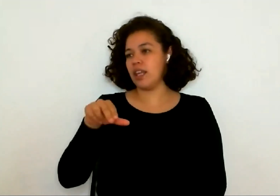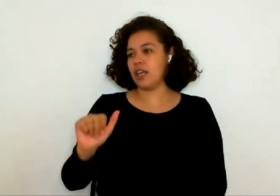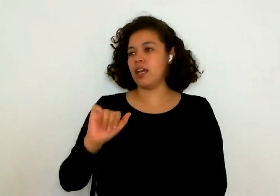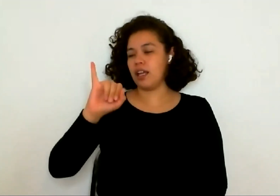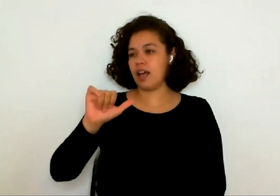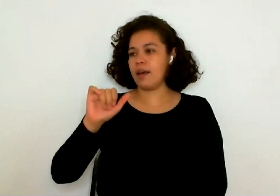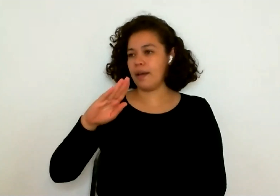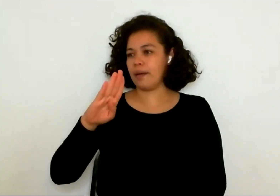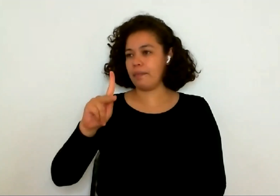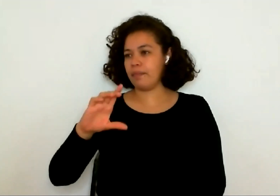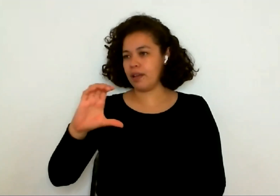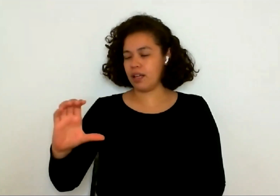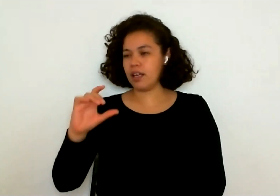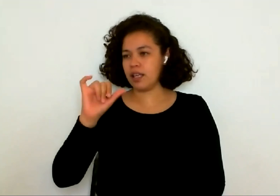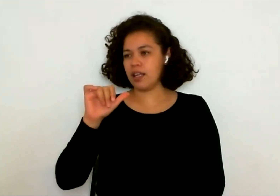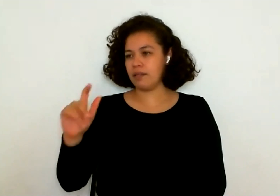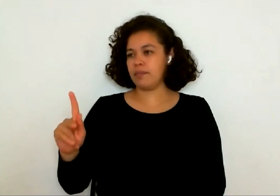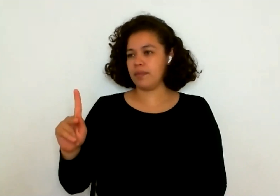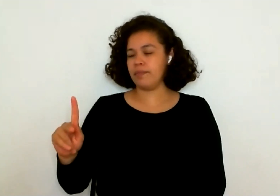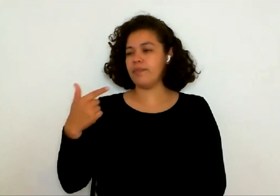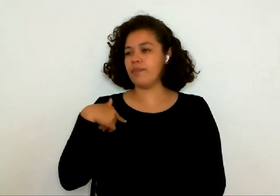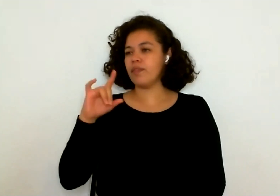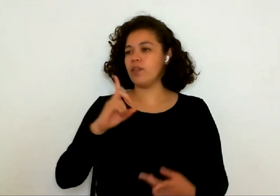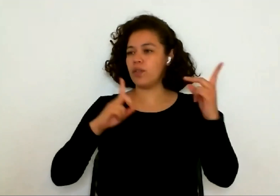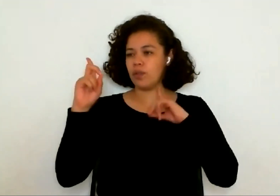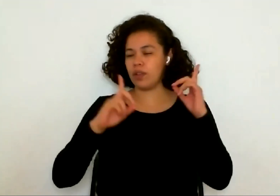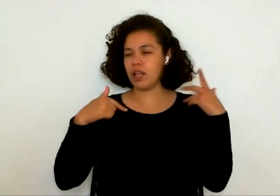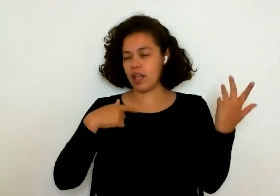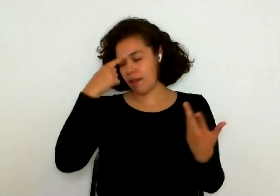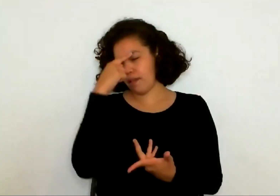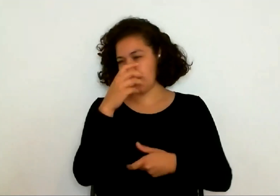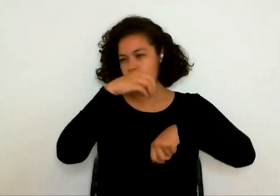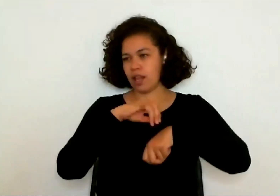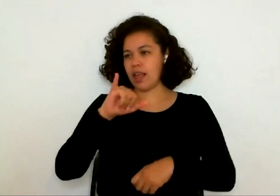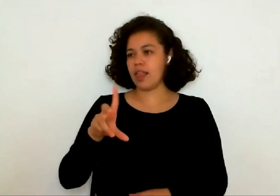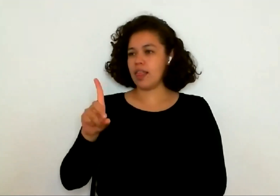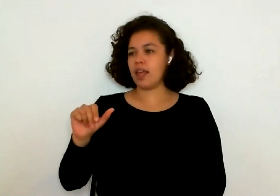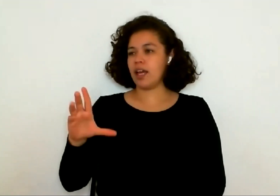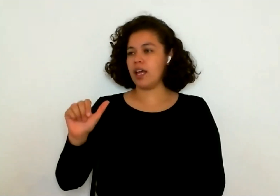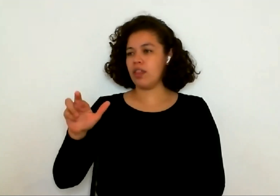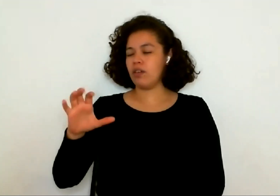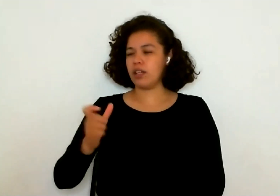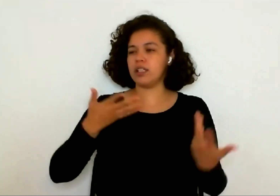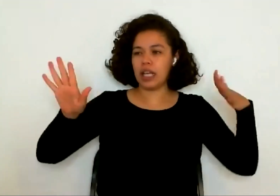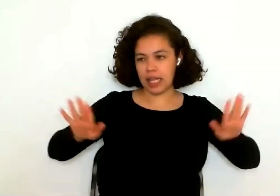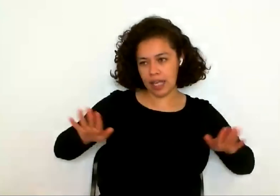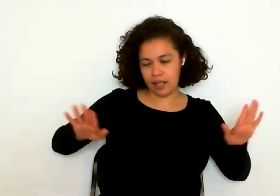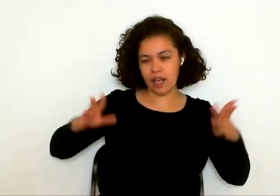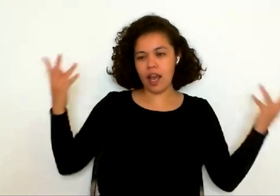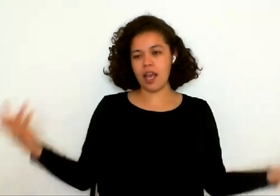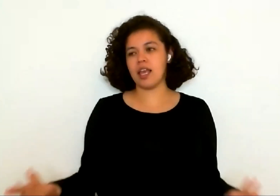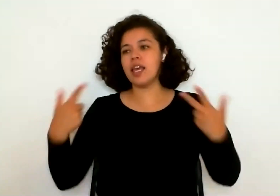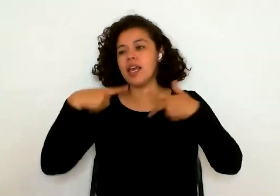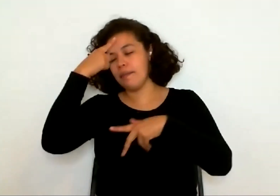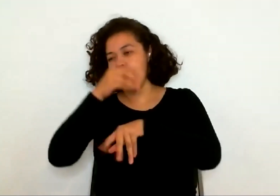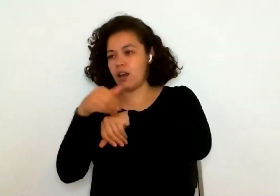APAC. Solamente una duda. En esta cuestión de indicadores cuantitativos y cualitativos, cuando se ponen